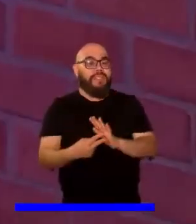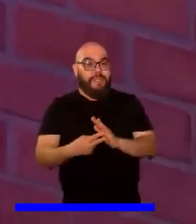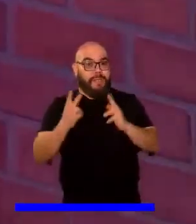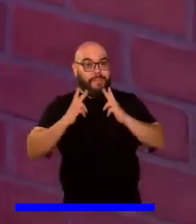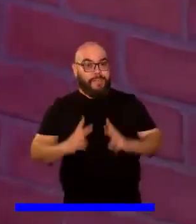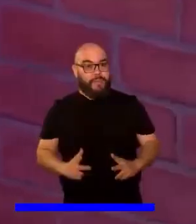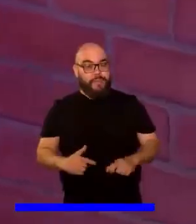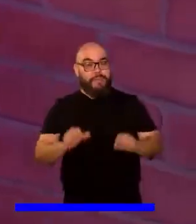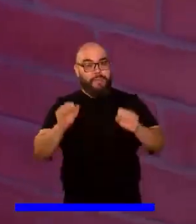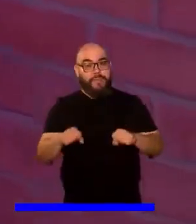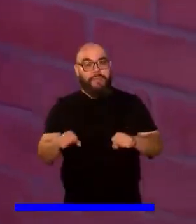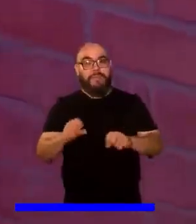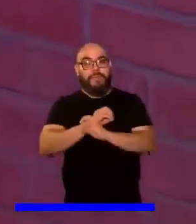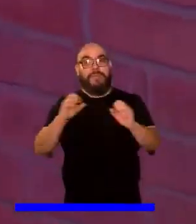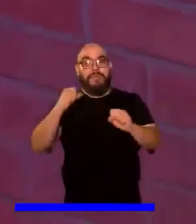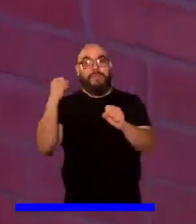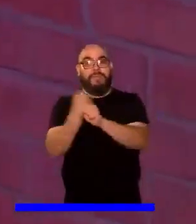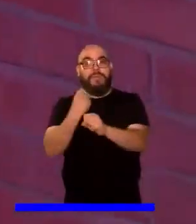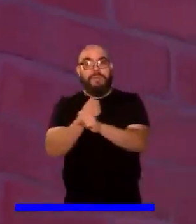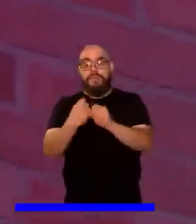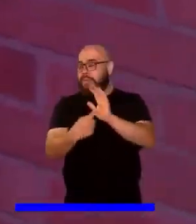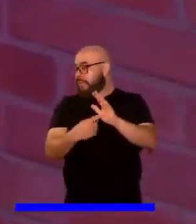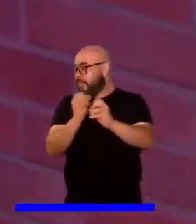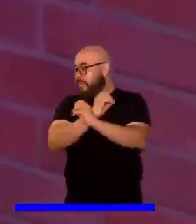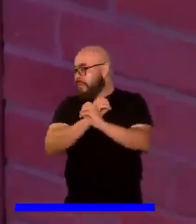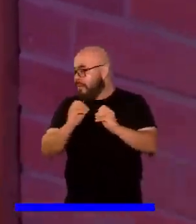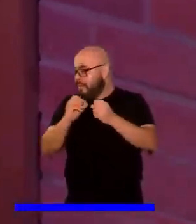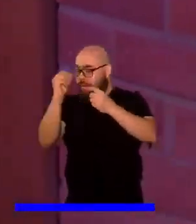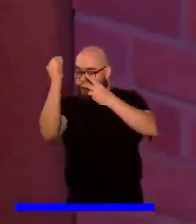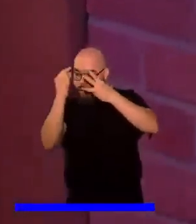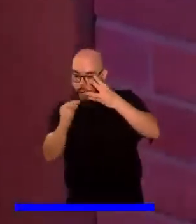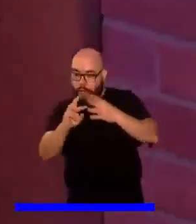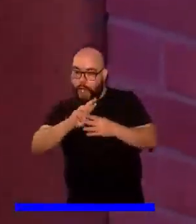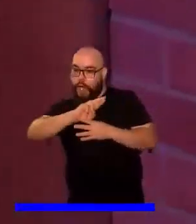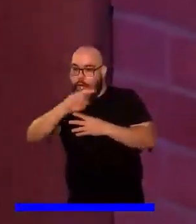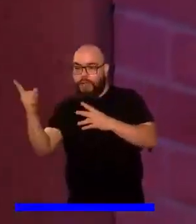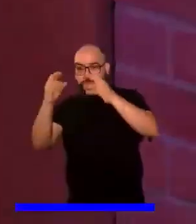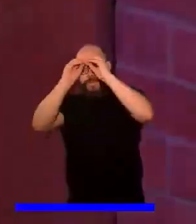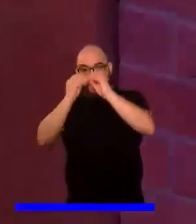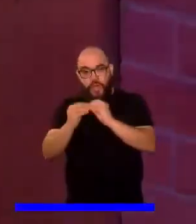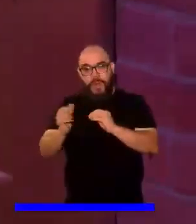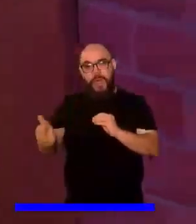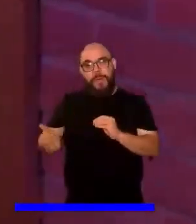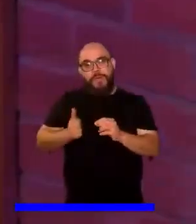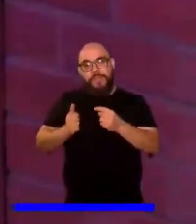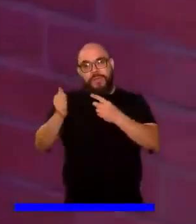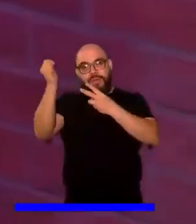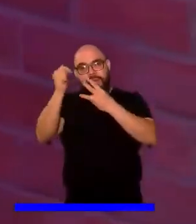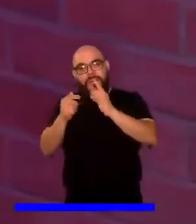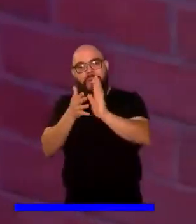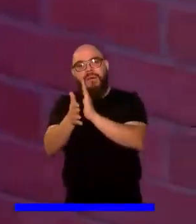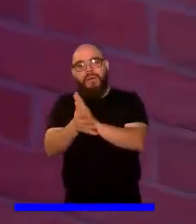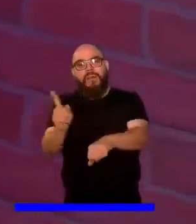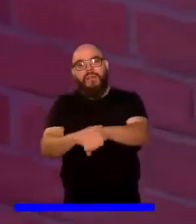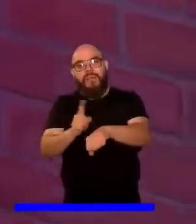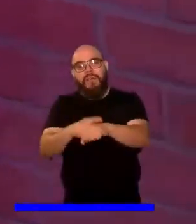personas se quedaran sin trabajo, sino que aquellas que no se adaptaron a esto y encontraron otra forma de aprovechar ese tiempo que ya les quedaba libre de tener que